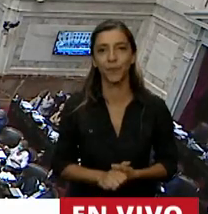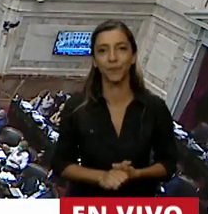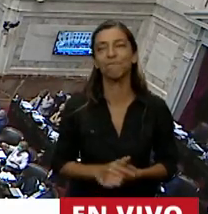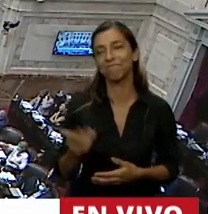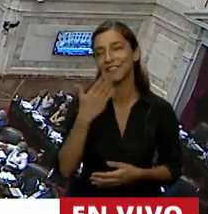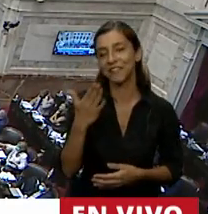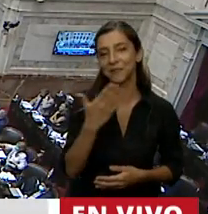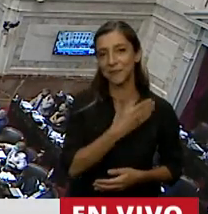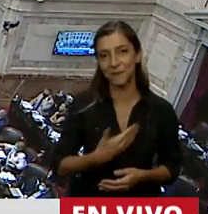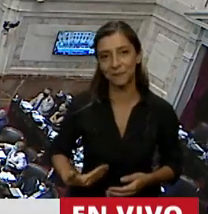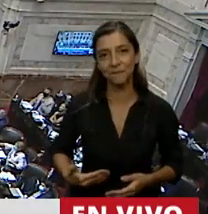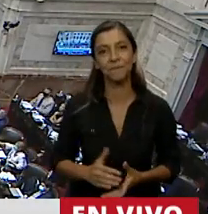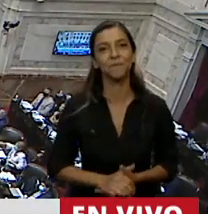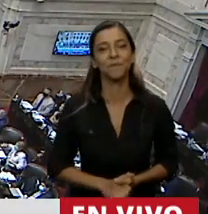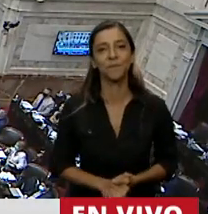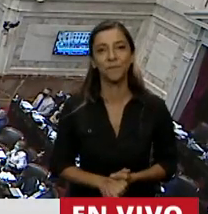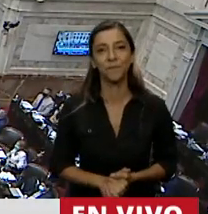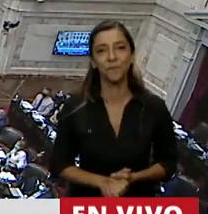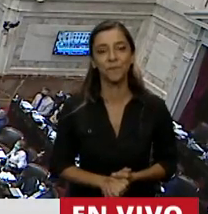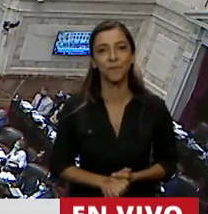Gracias, señor presidente.